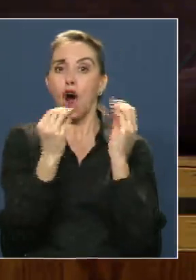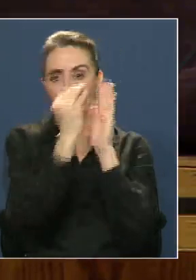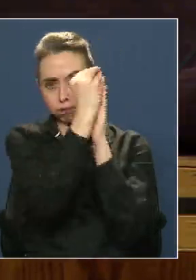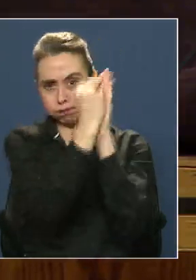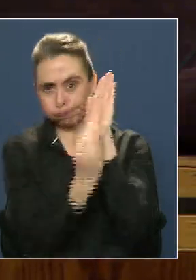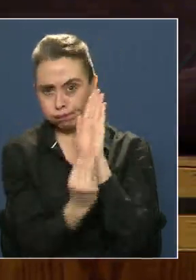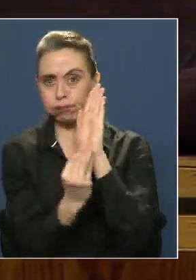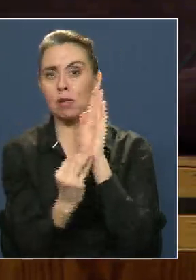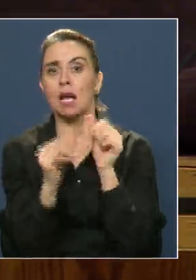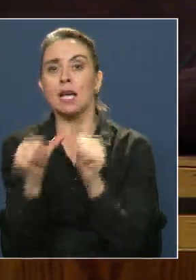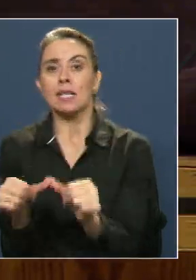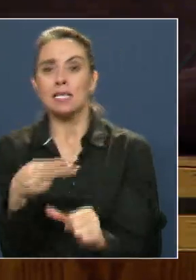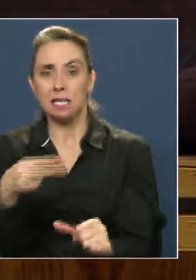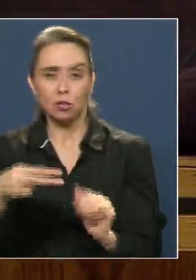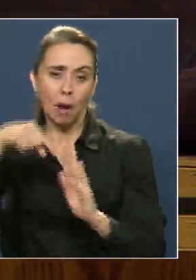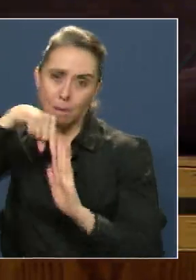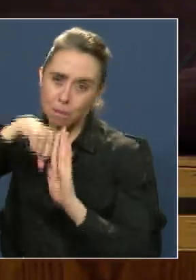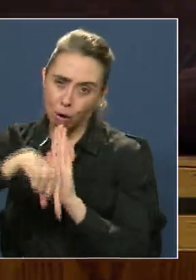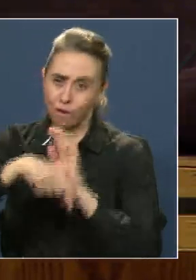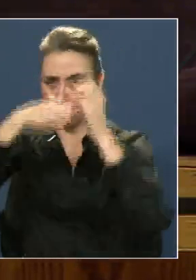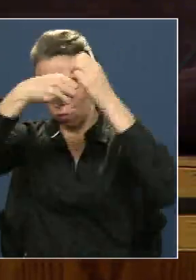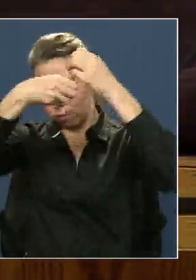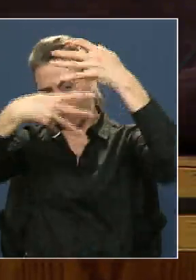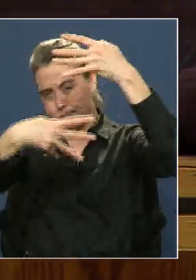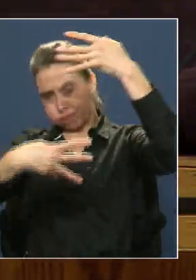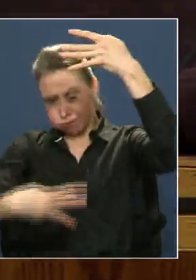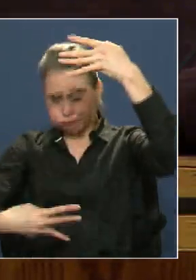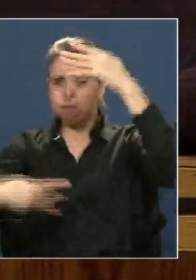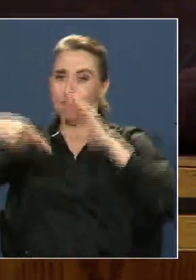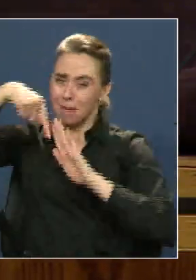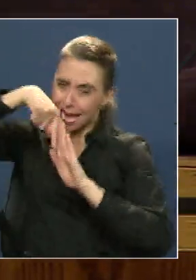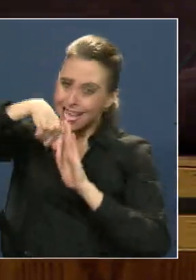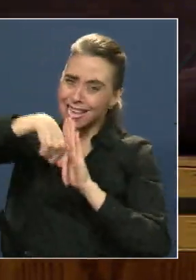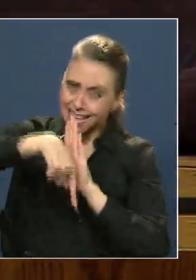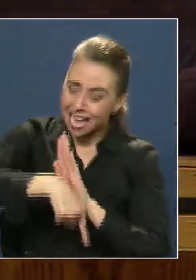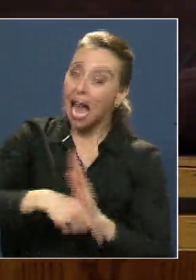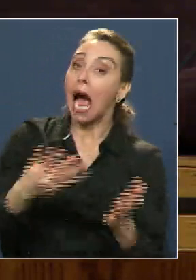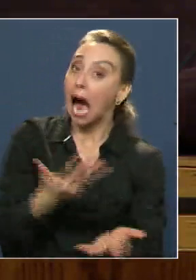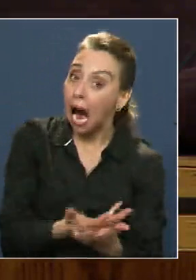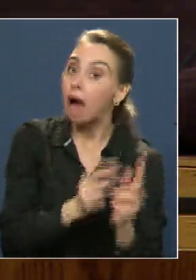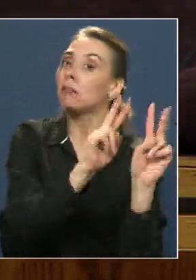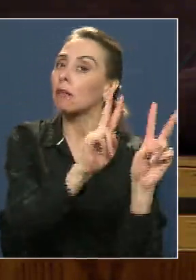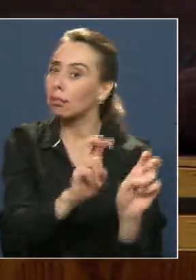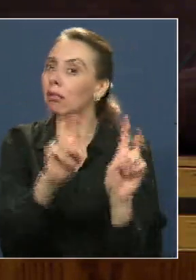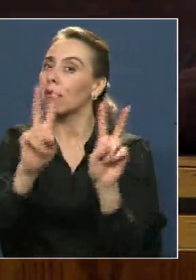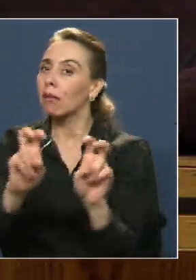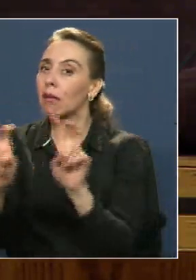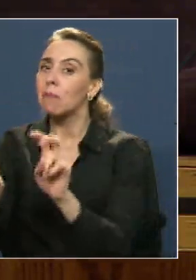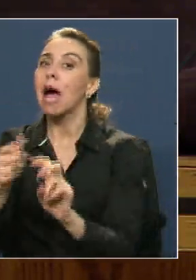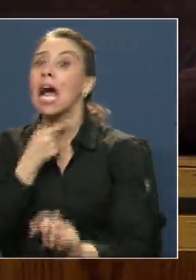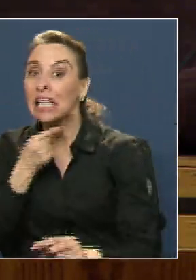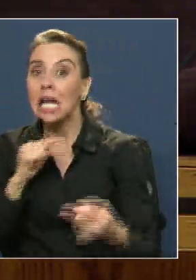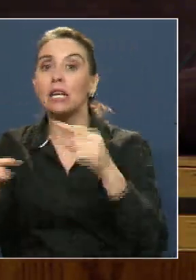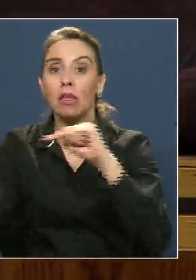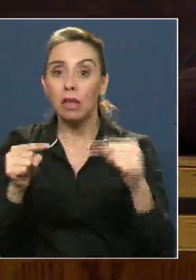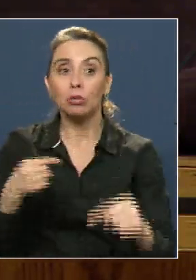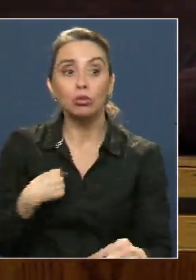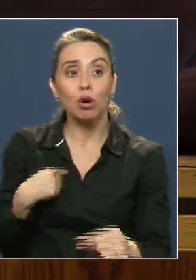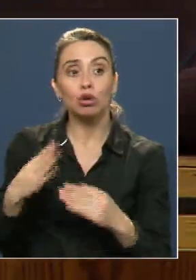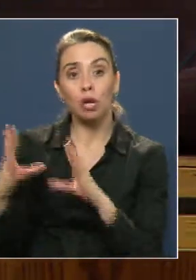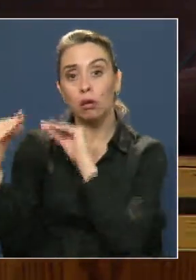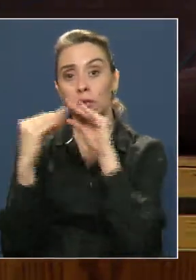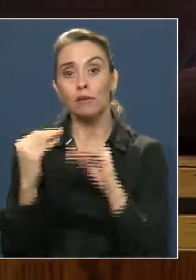sexuales en forma muy profunda? Y probablemente todavía hay materias que se quieren discutir. Yo he estado con